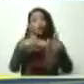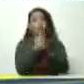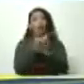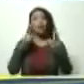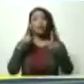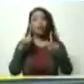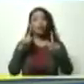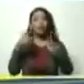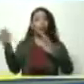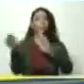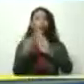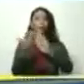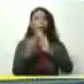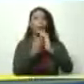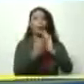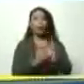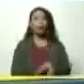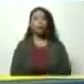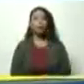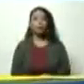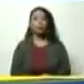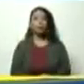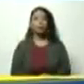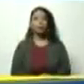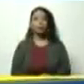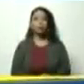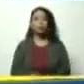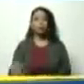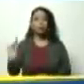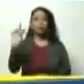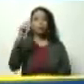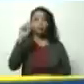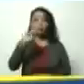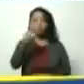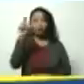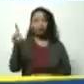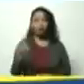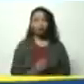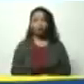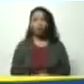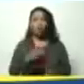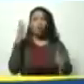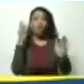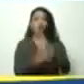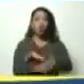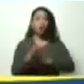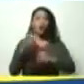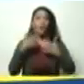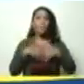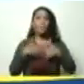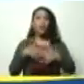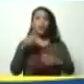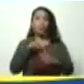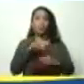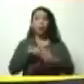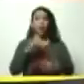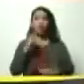las mejores segunda pregunta sobre chebrón no quisiera yo